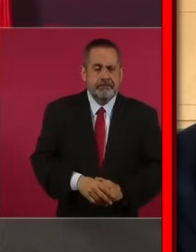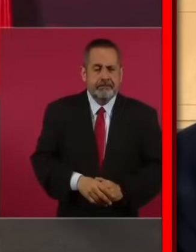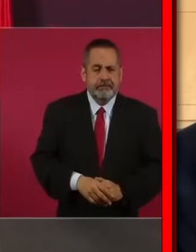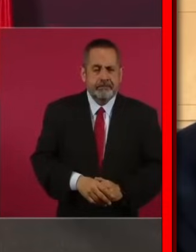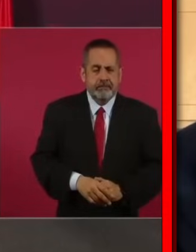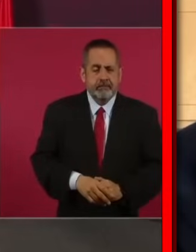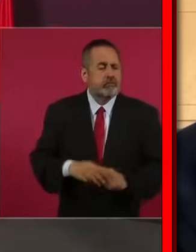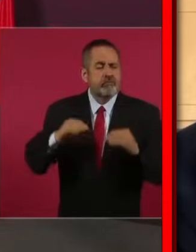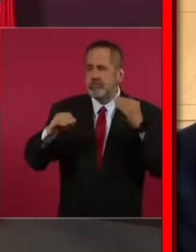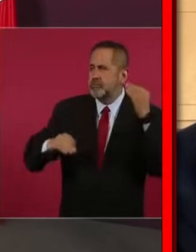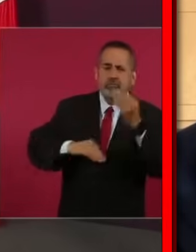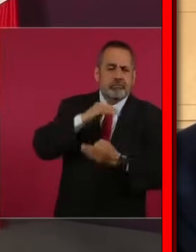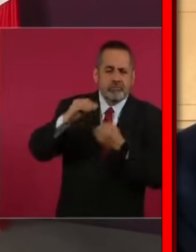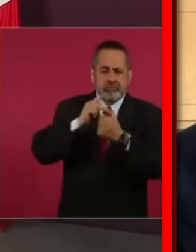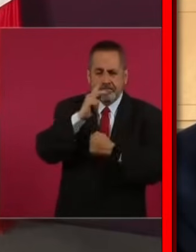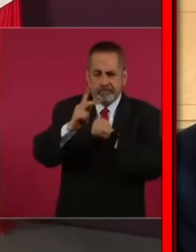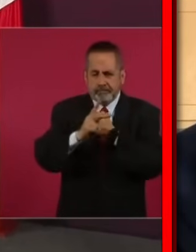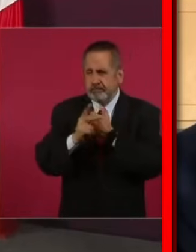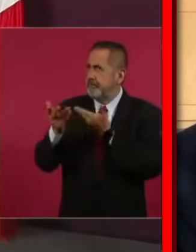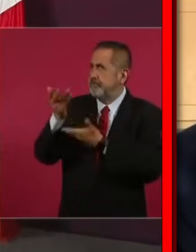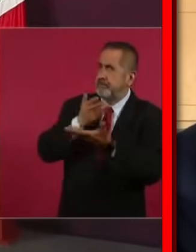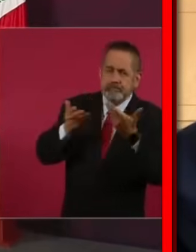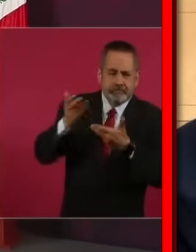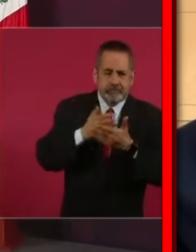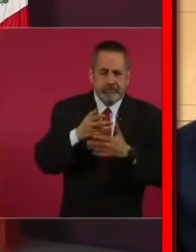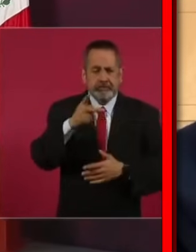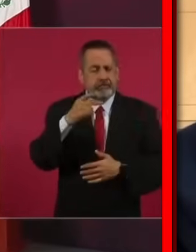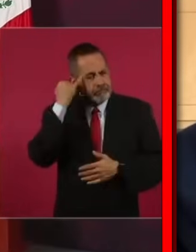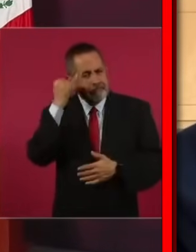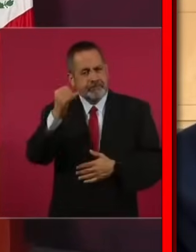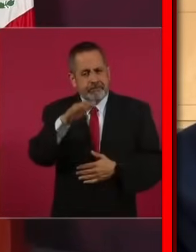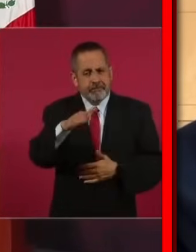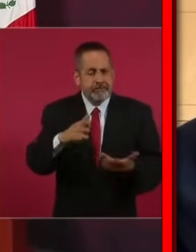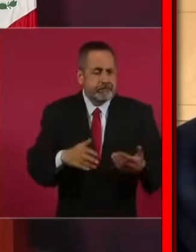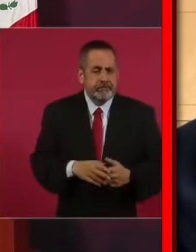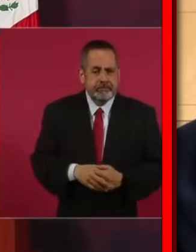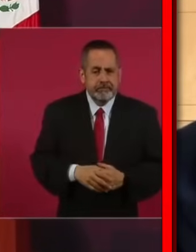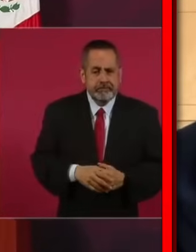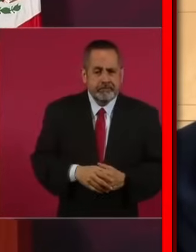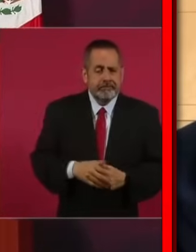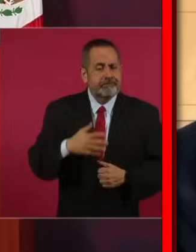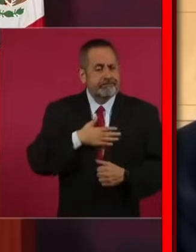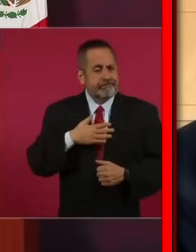todos los países pero imagínense que nosotros tenemos